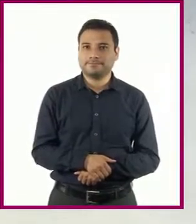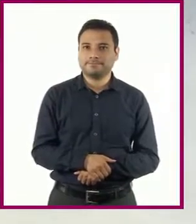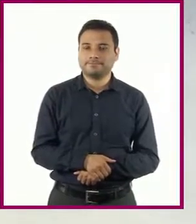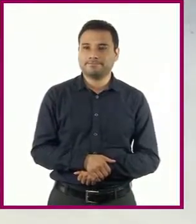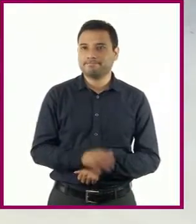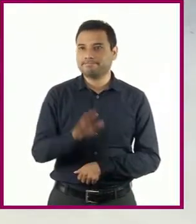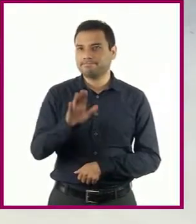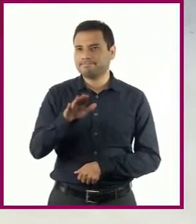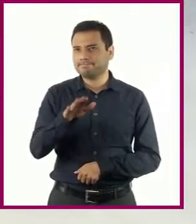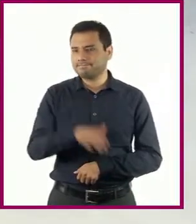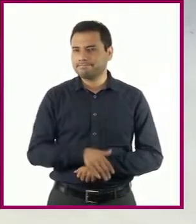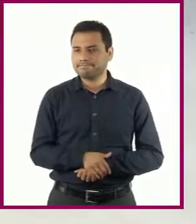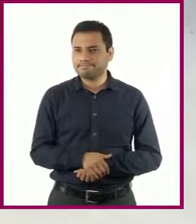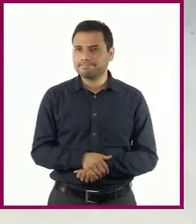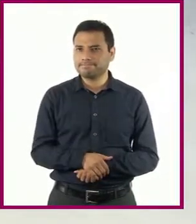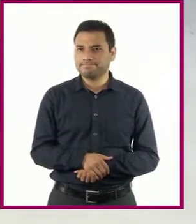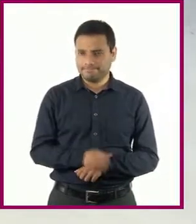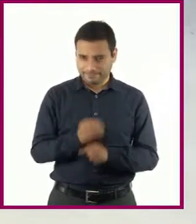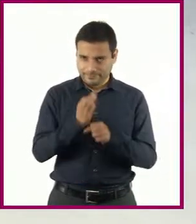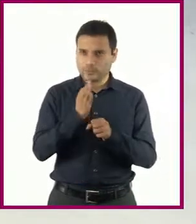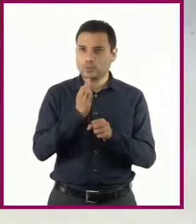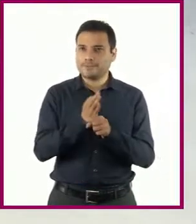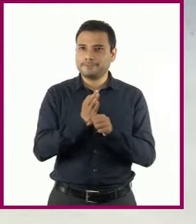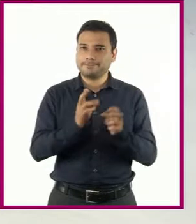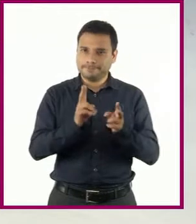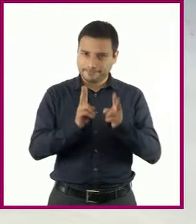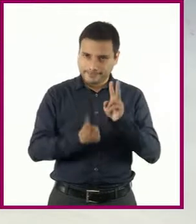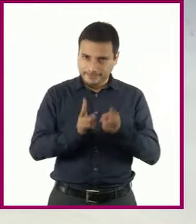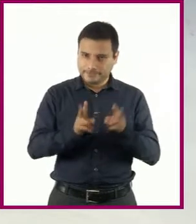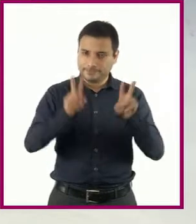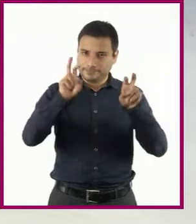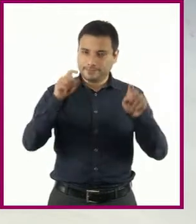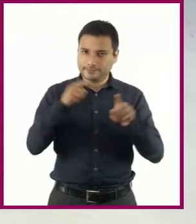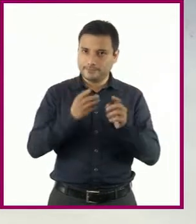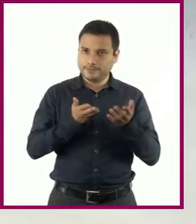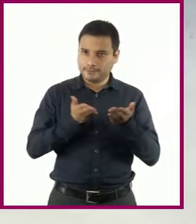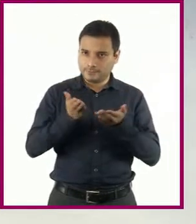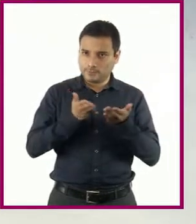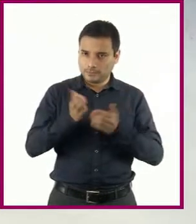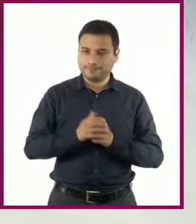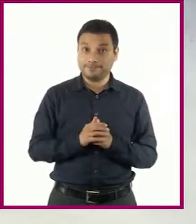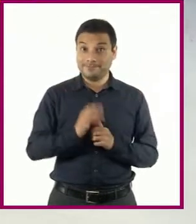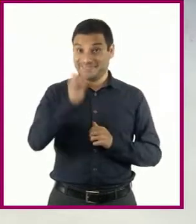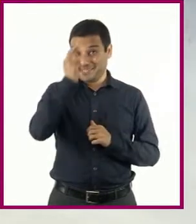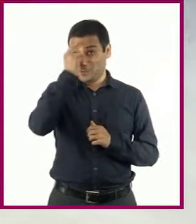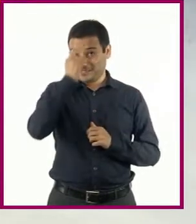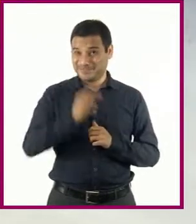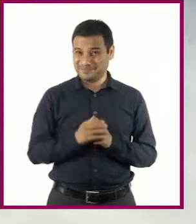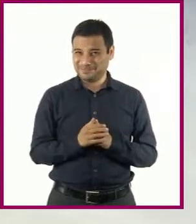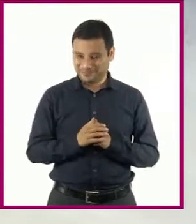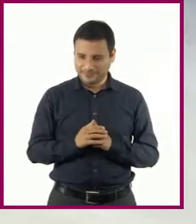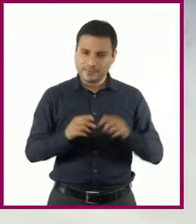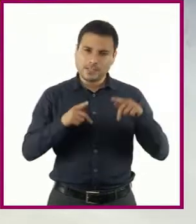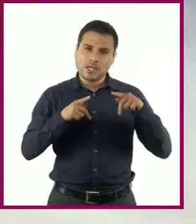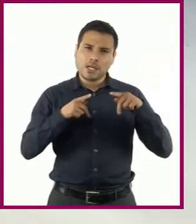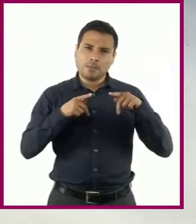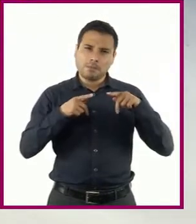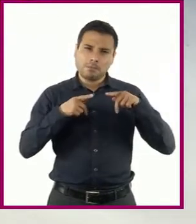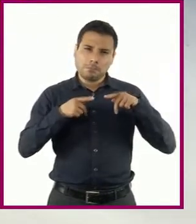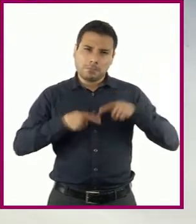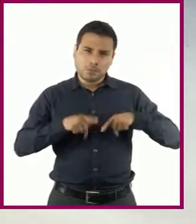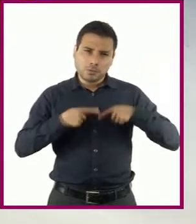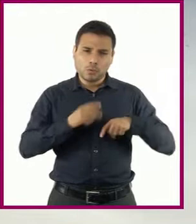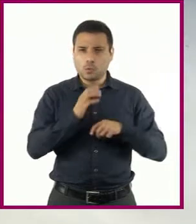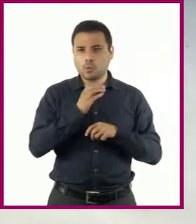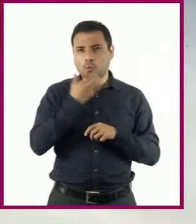Nadia, hablemos acerca de los servicios. Como recordarás, los seres humanos llevamos a cabo